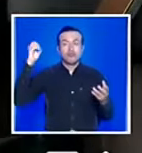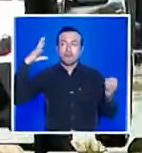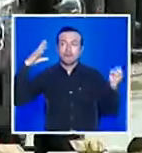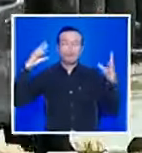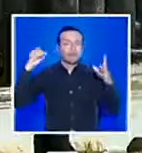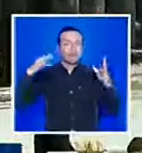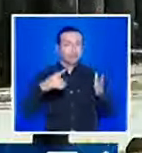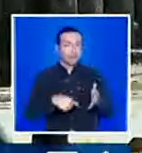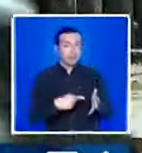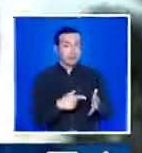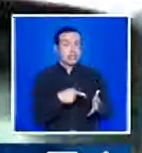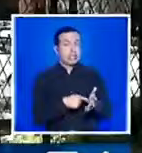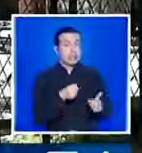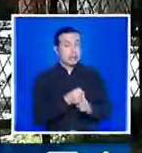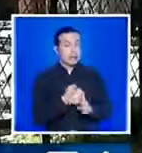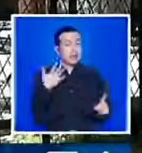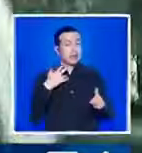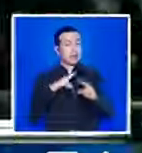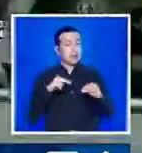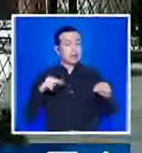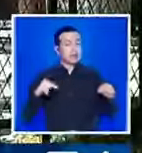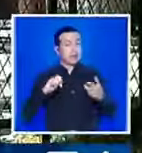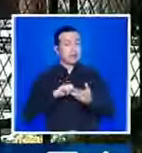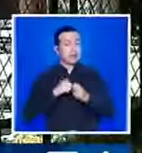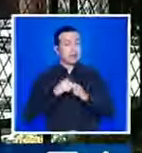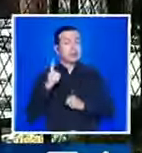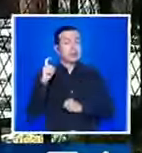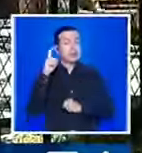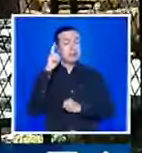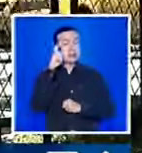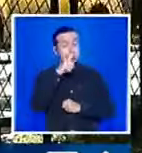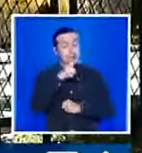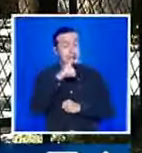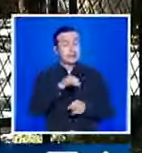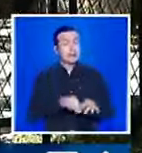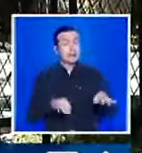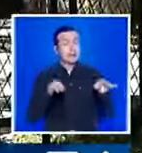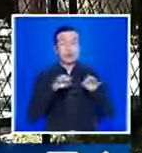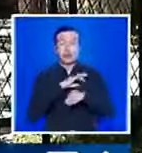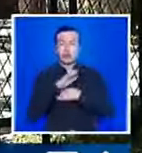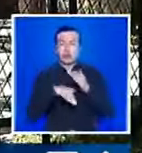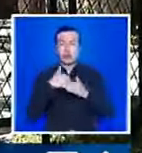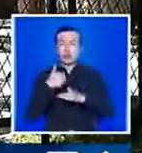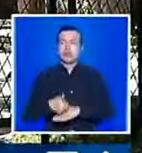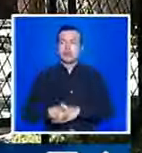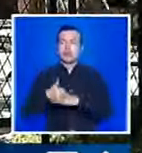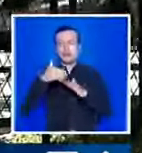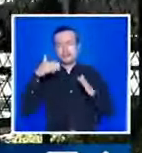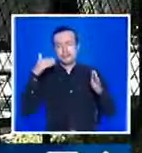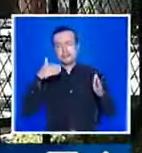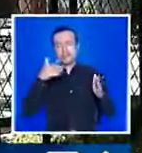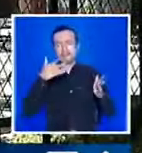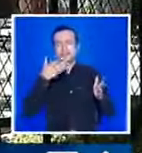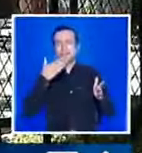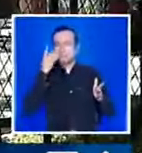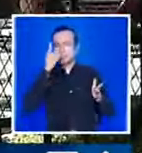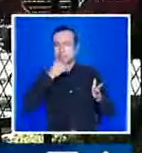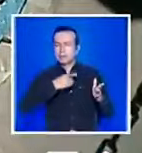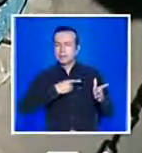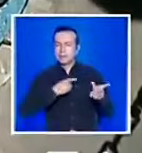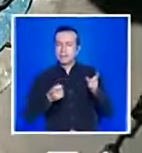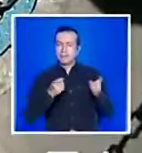actual, su impacto en el medio ambiente es un tema del que debe concitar la atención de las autoridades para que tomen decisiones